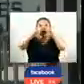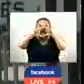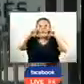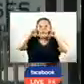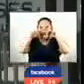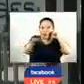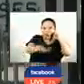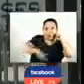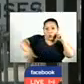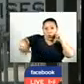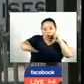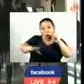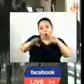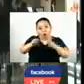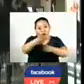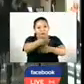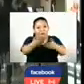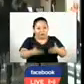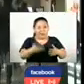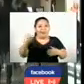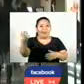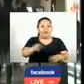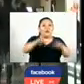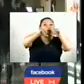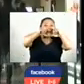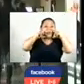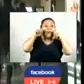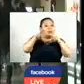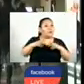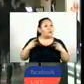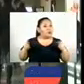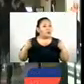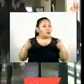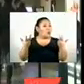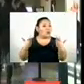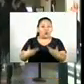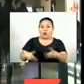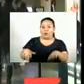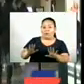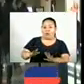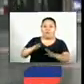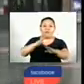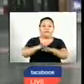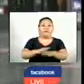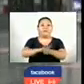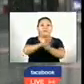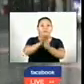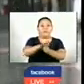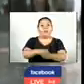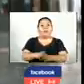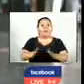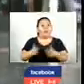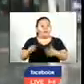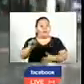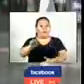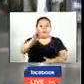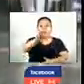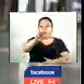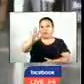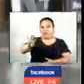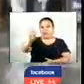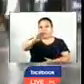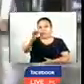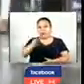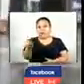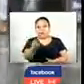en espacios abiertos y cerrados lo que ha generado un rápido regreso a la normalidad prepandémica aún así un 34%